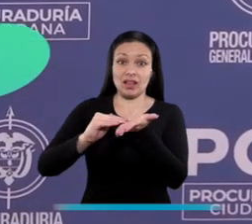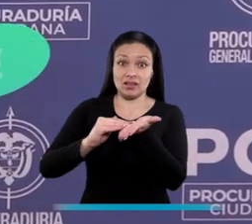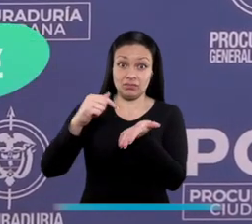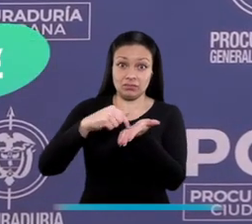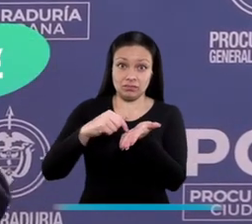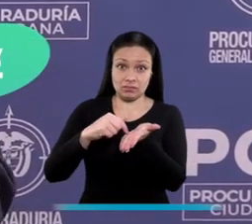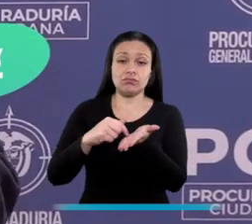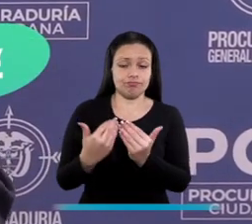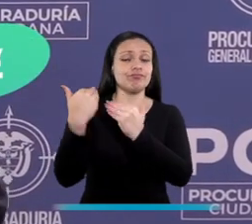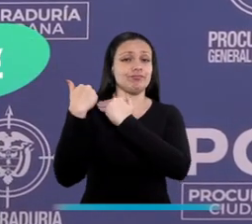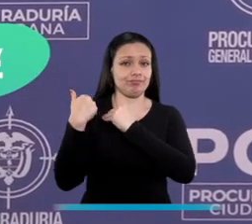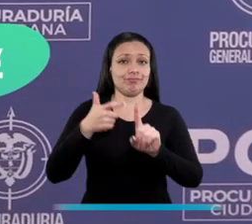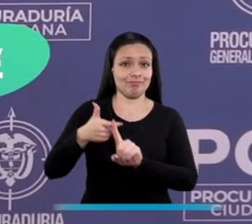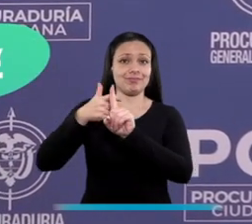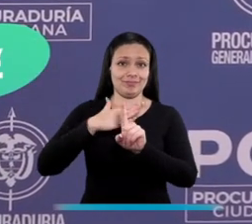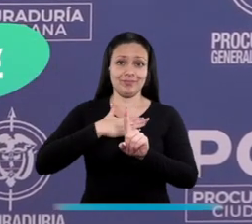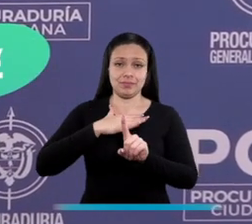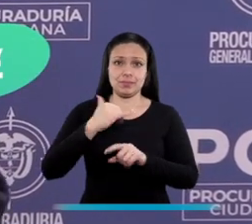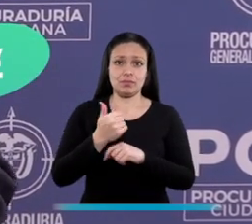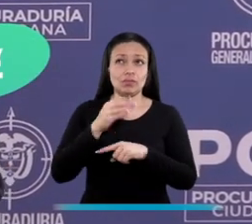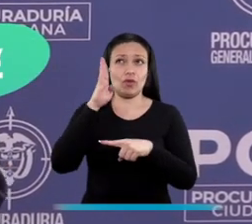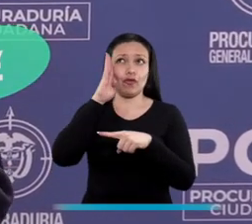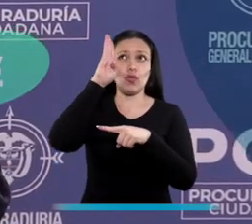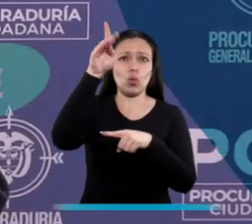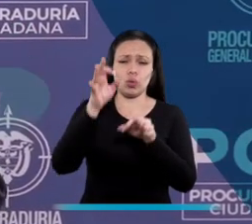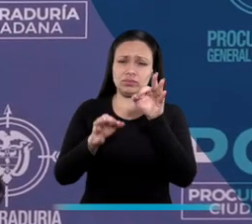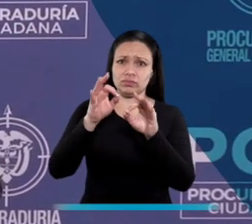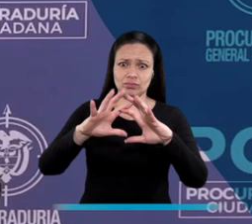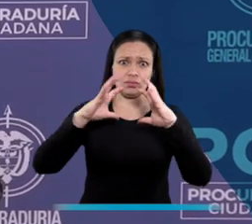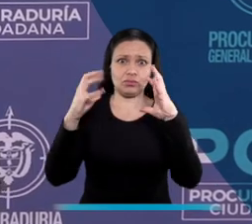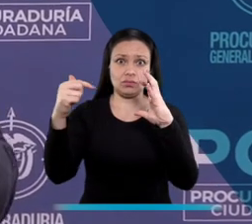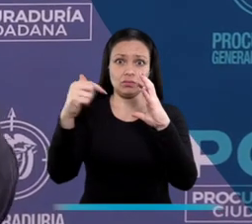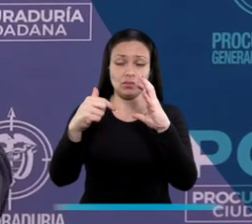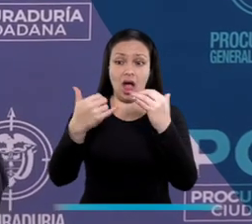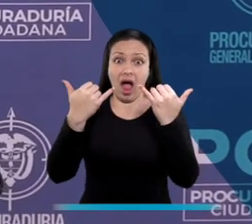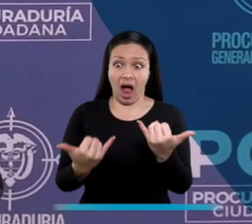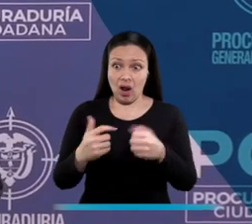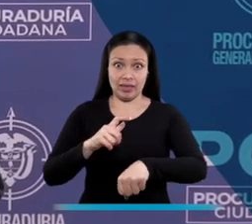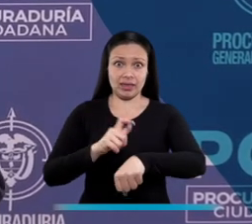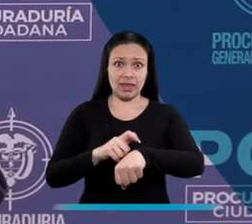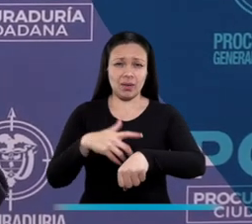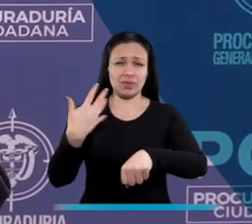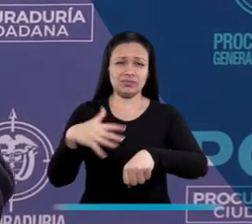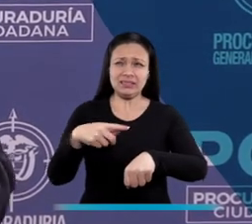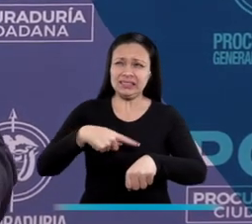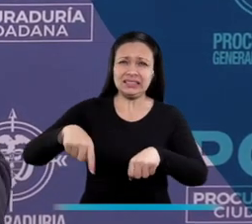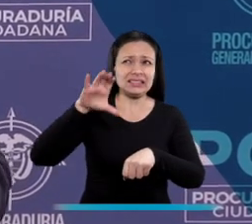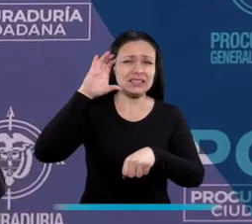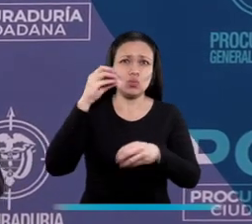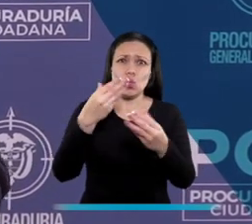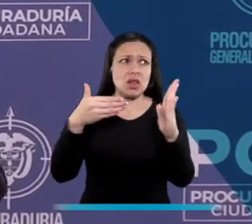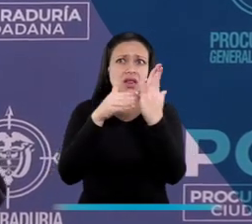La conciliación hace parte de nuestra intervención judicial. El futuro de la justicia en el mundo, más en este momento en donde hay